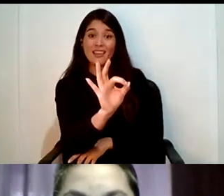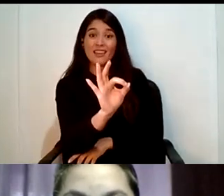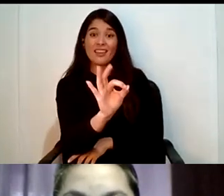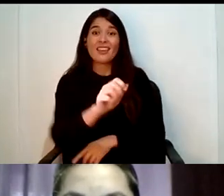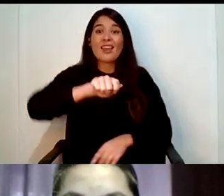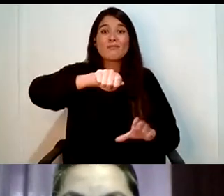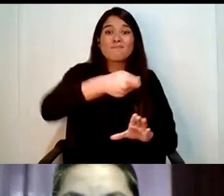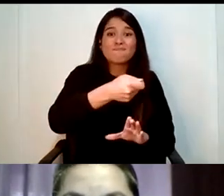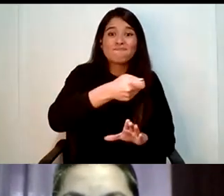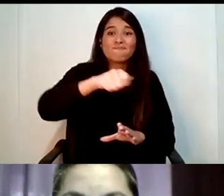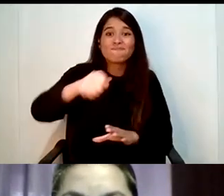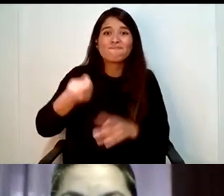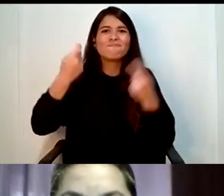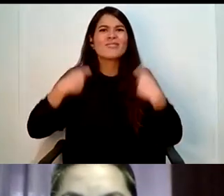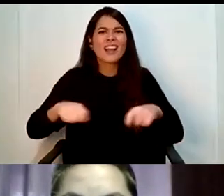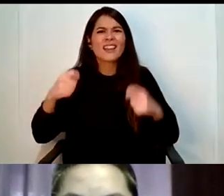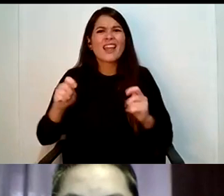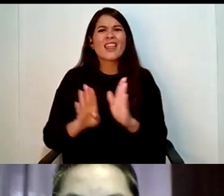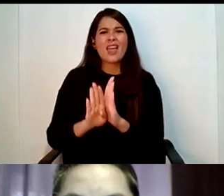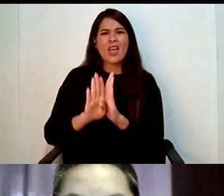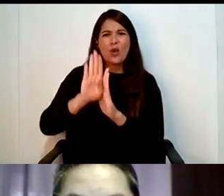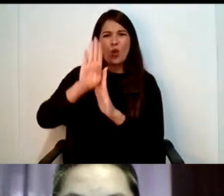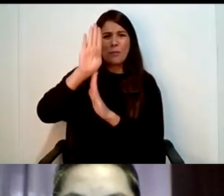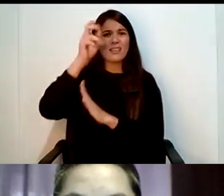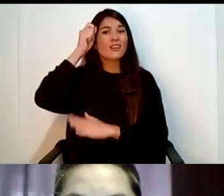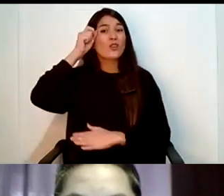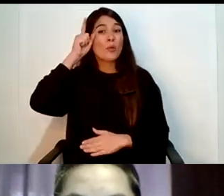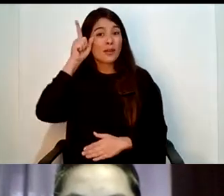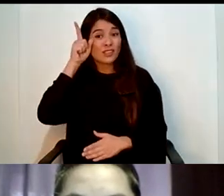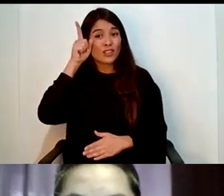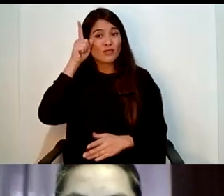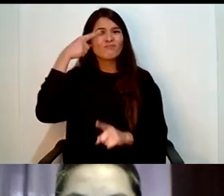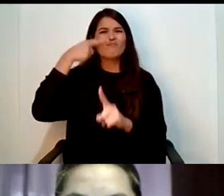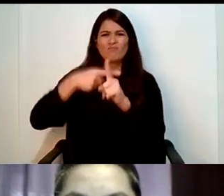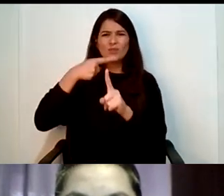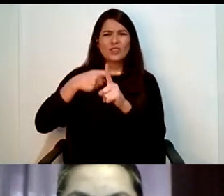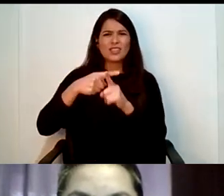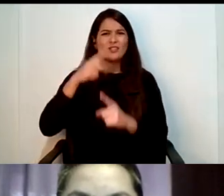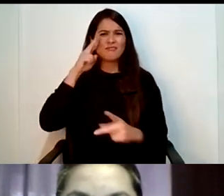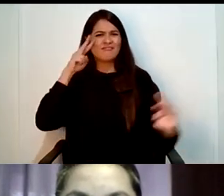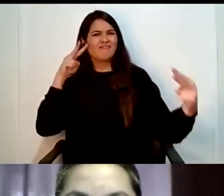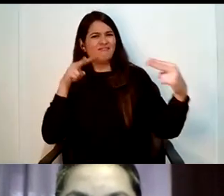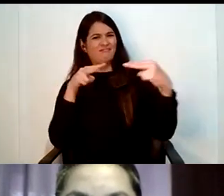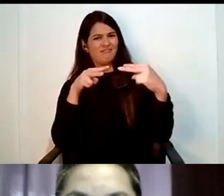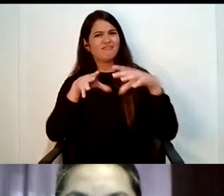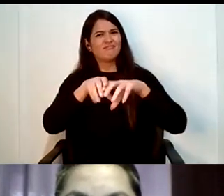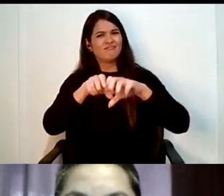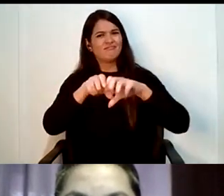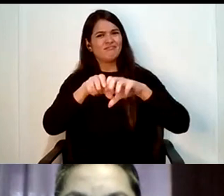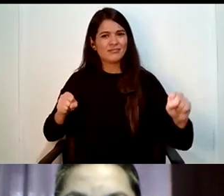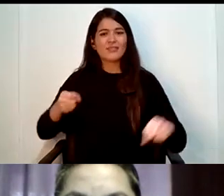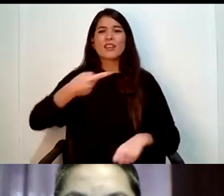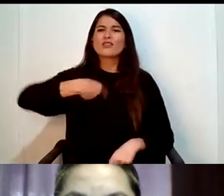dan pautas para tratar de aumentar la comprensión y enriquecer nuestros puntos de vista. Y nos